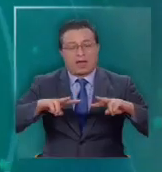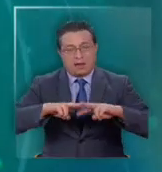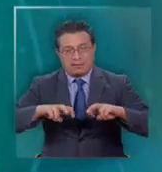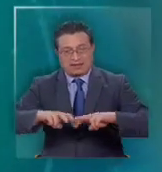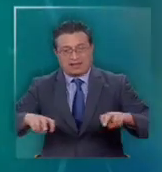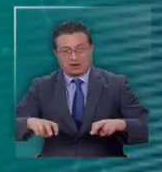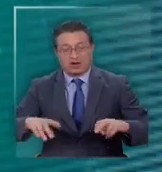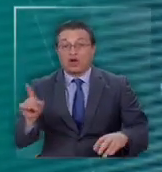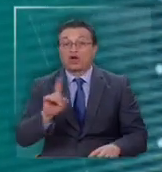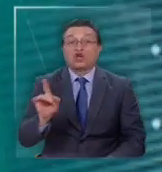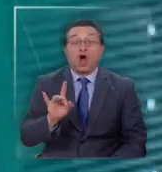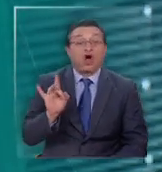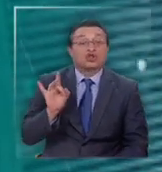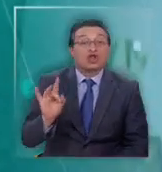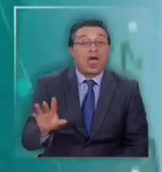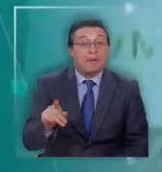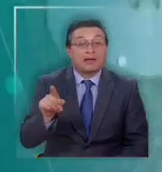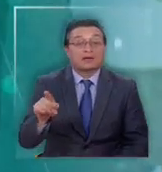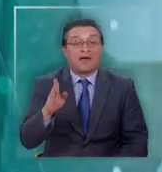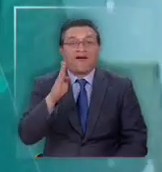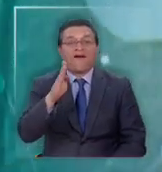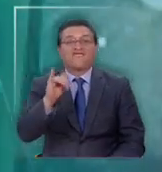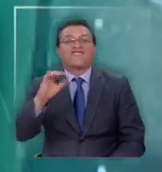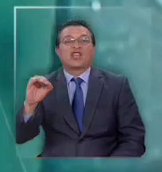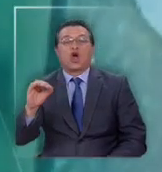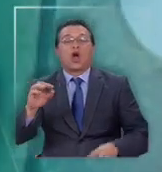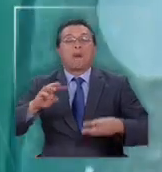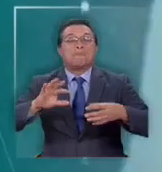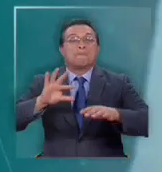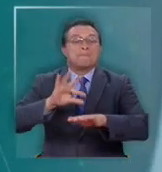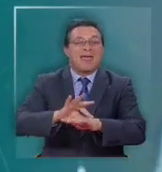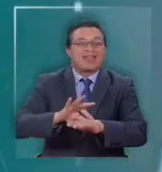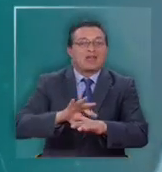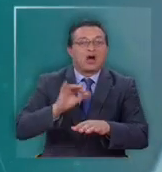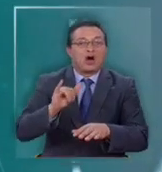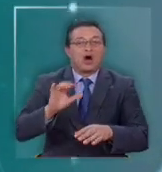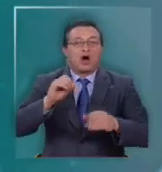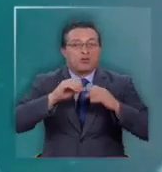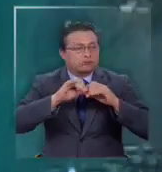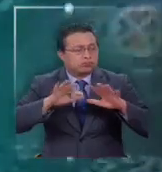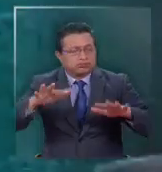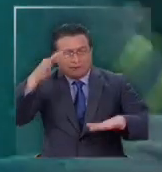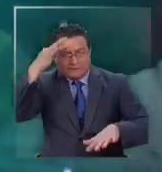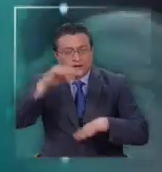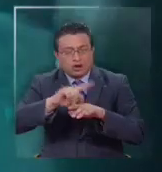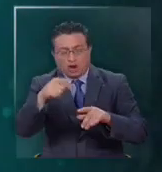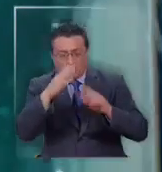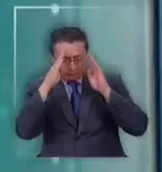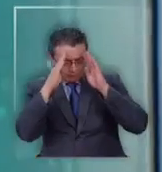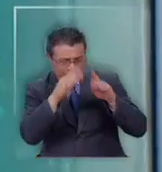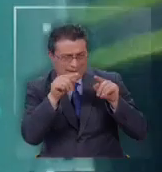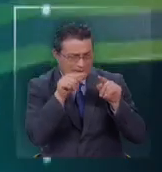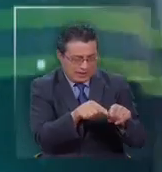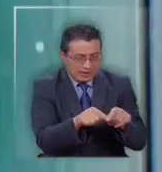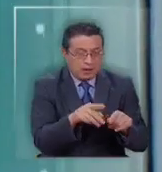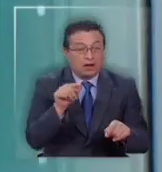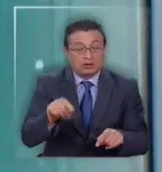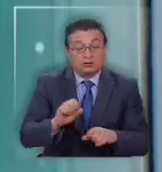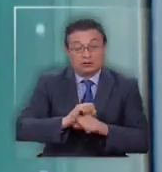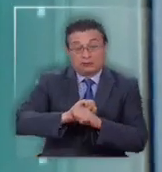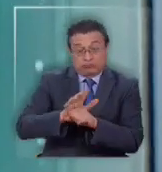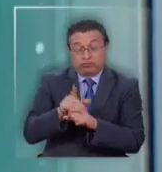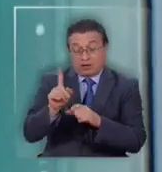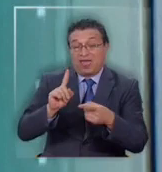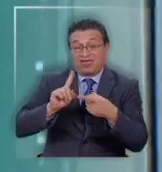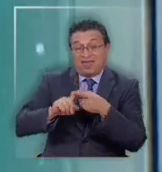no solamente tal vez las biomédica epidemiológicas que son las que concentran nuestra atención hoy día sabemos que estaban de menos va a